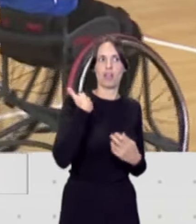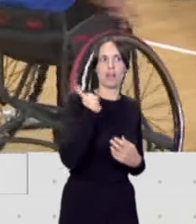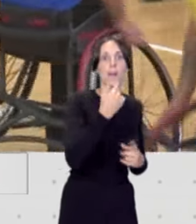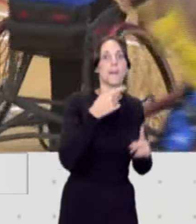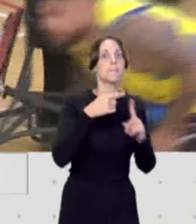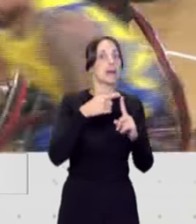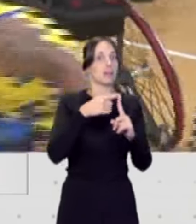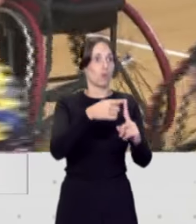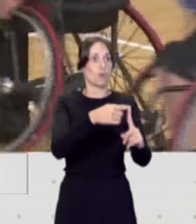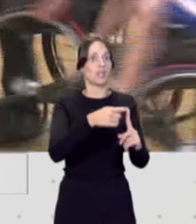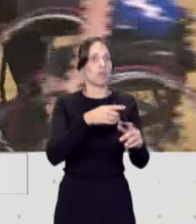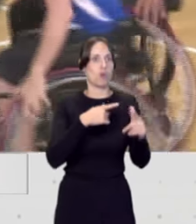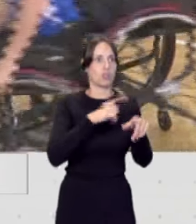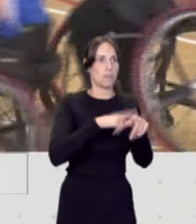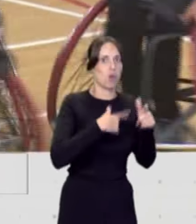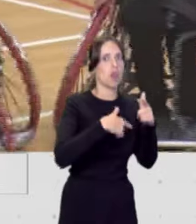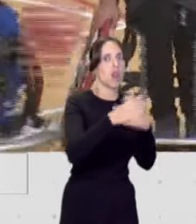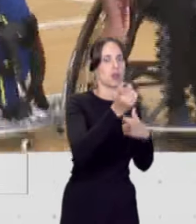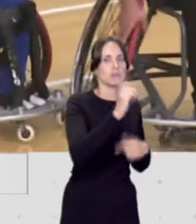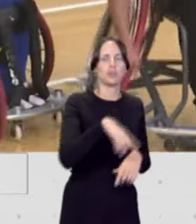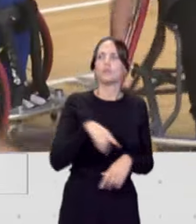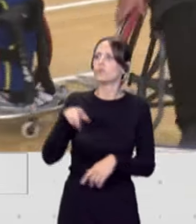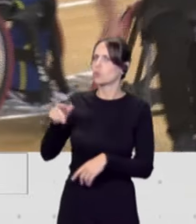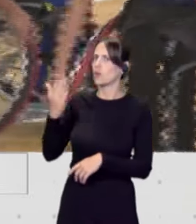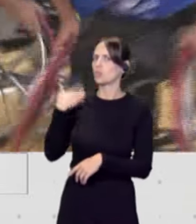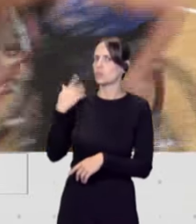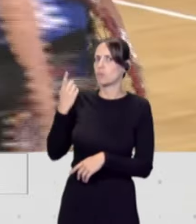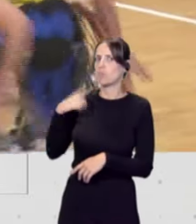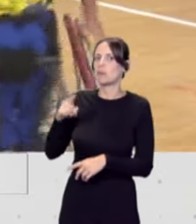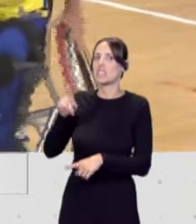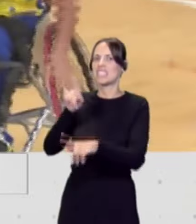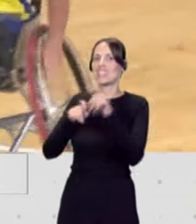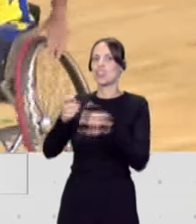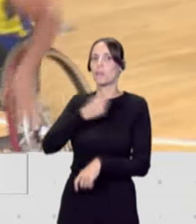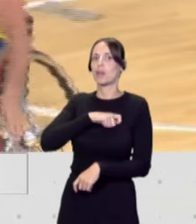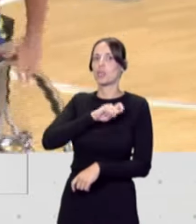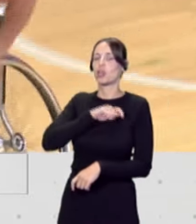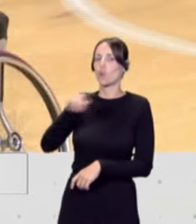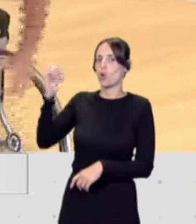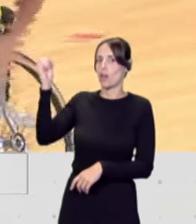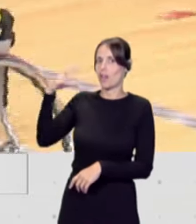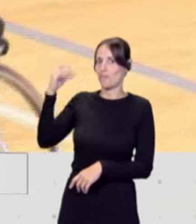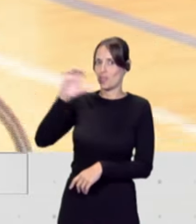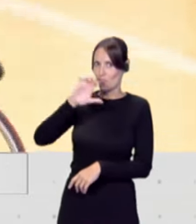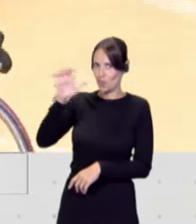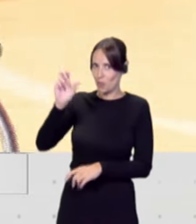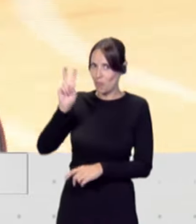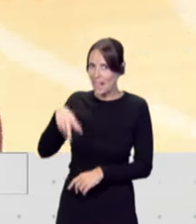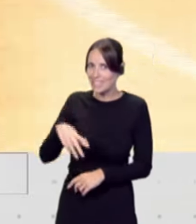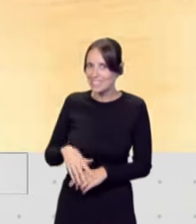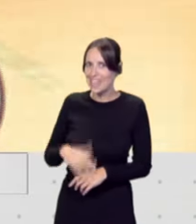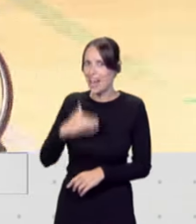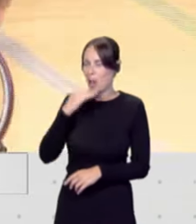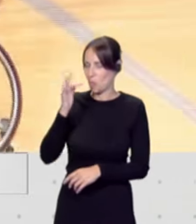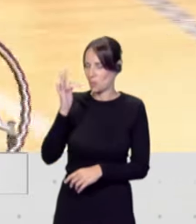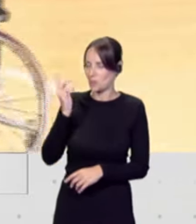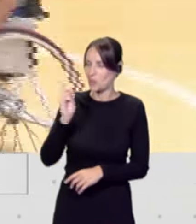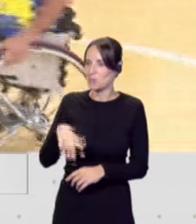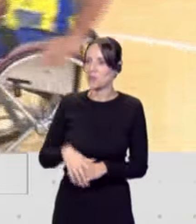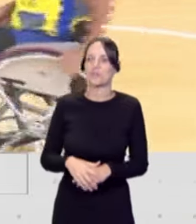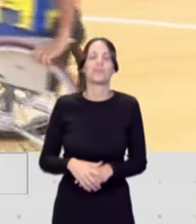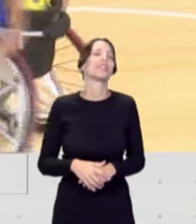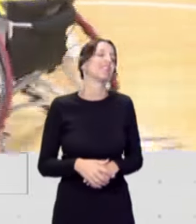También hace unos meses te proclamabas campeón de Europa con la selección española, otro aliciente por ahí también, ¿verdad? Sí, está claro